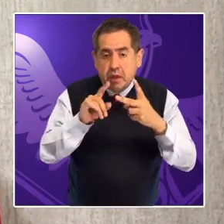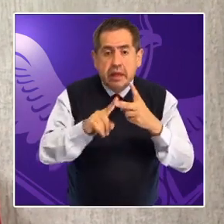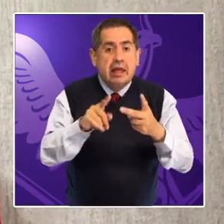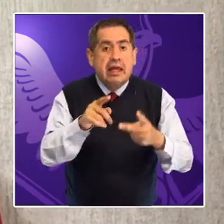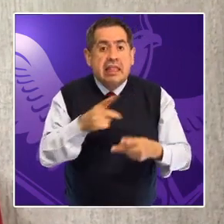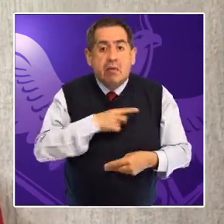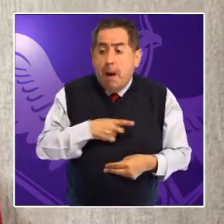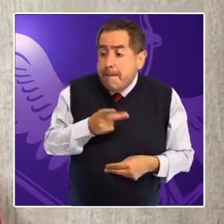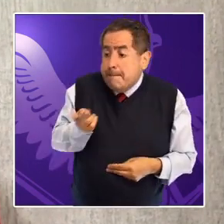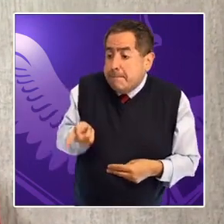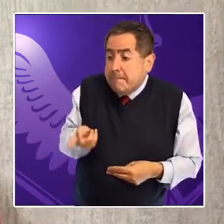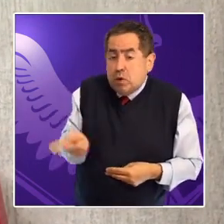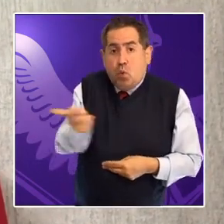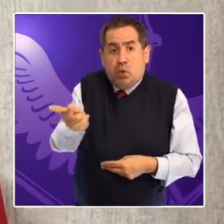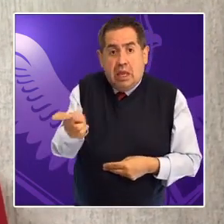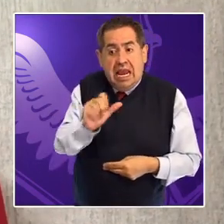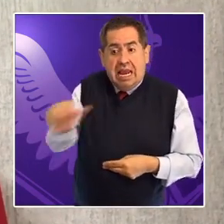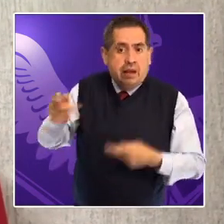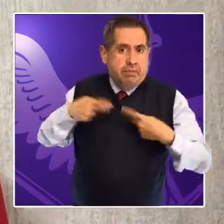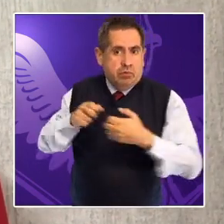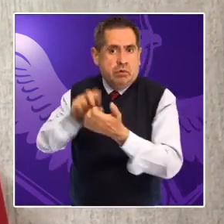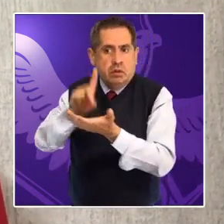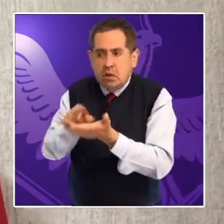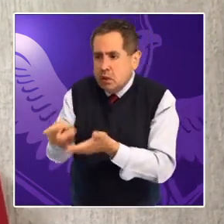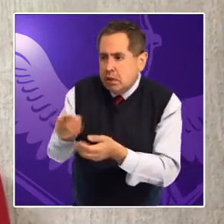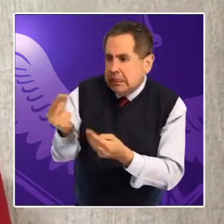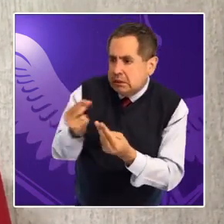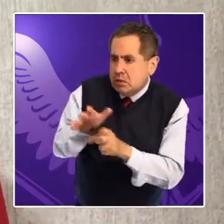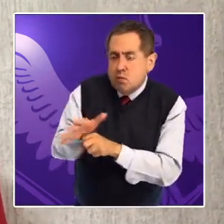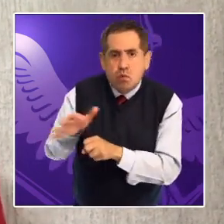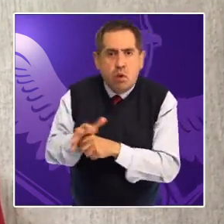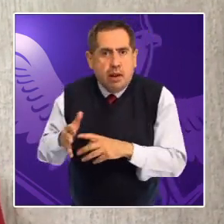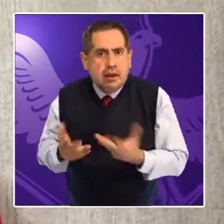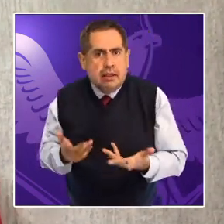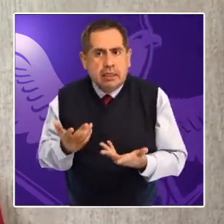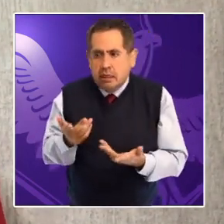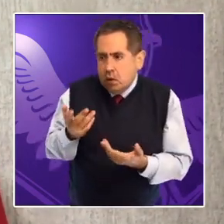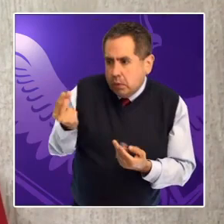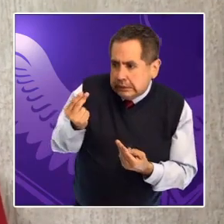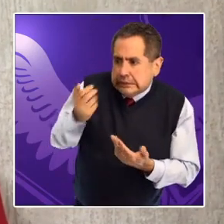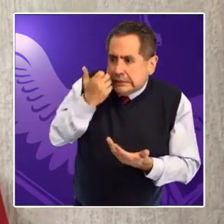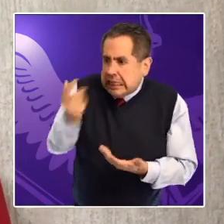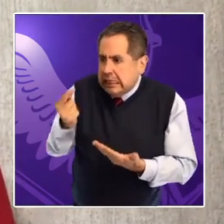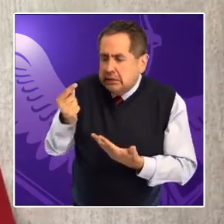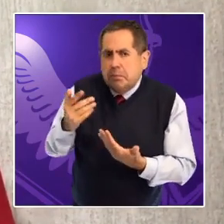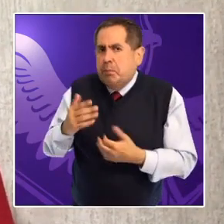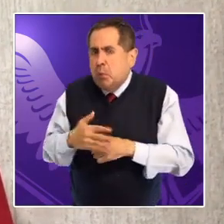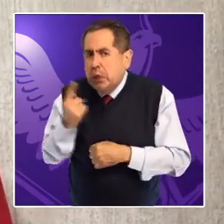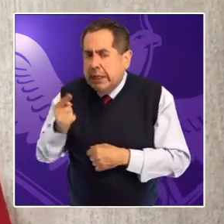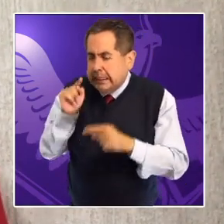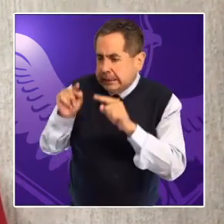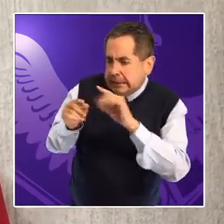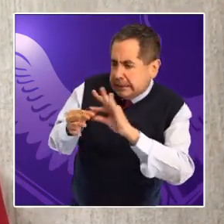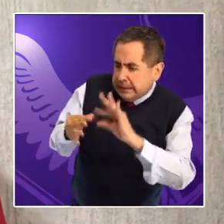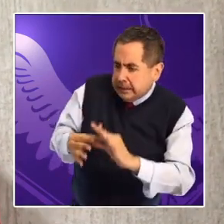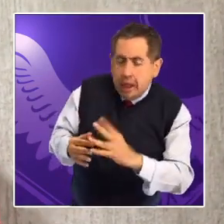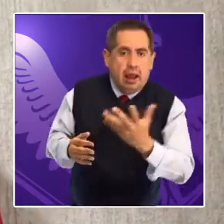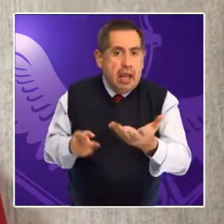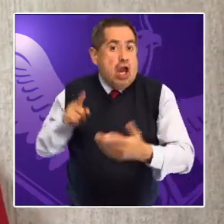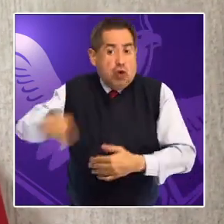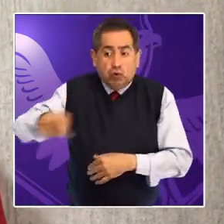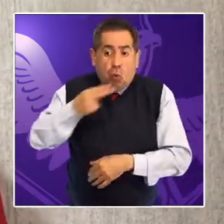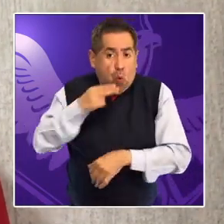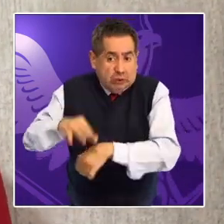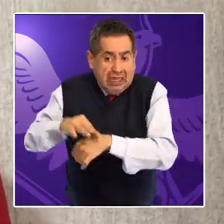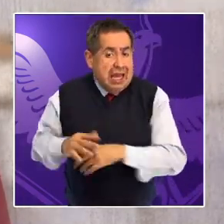las personas con discapacidad qué es lo que necesitan y cómo lo necesitan. ¿Por qué? Bueno, pues porque ellos lo van a usar, pero segundo,